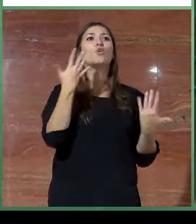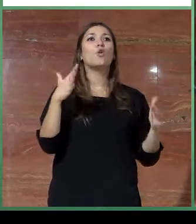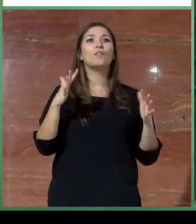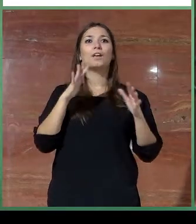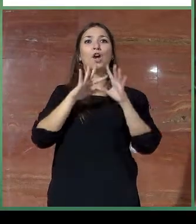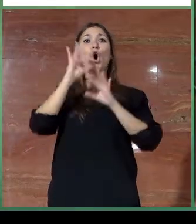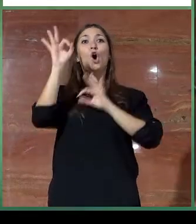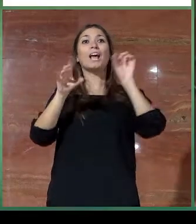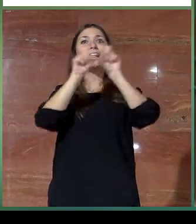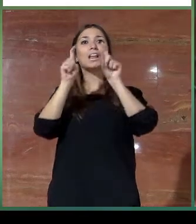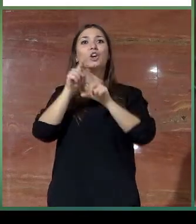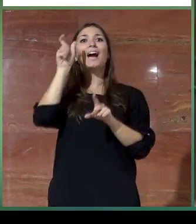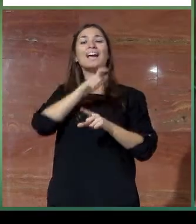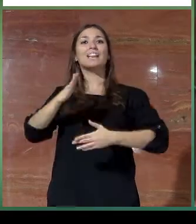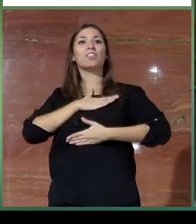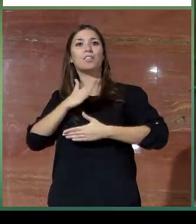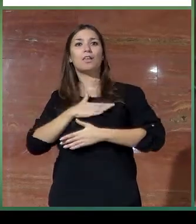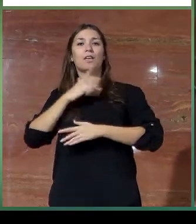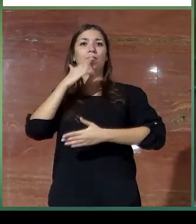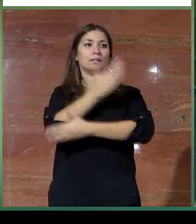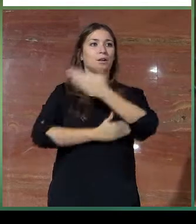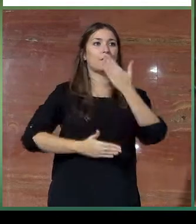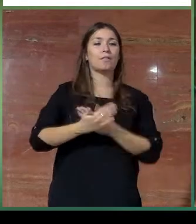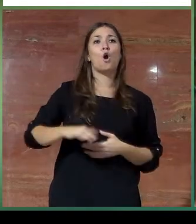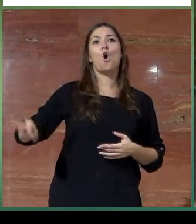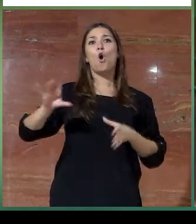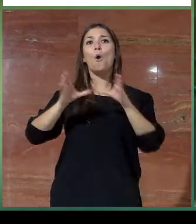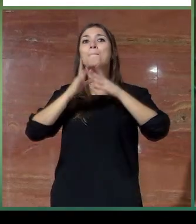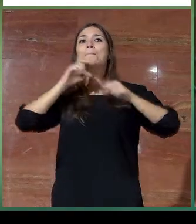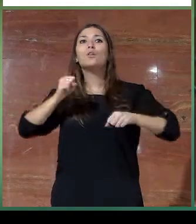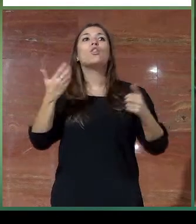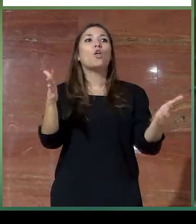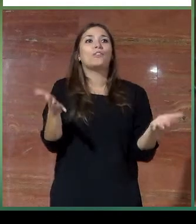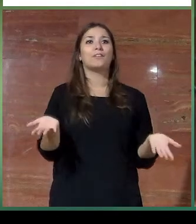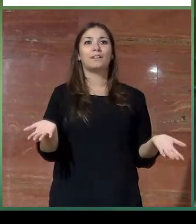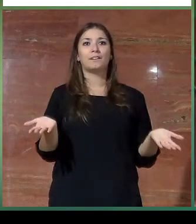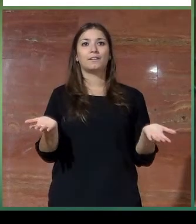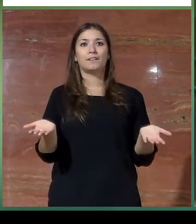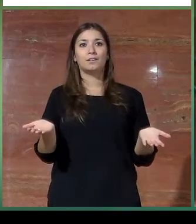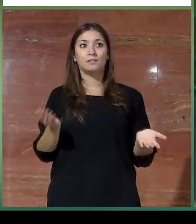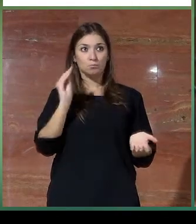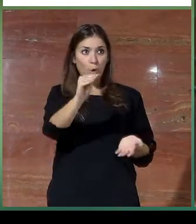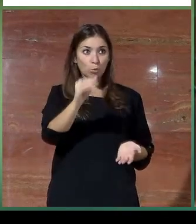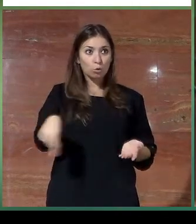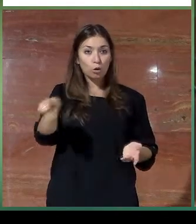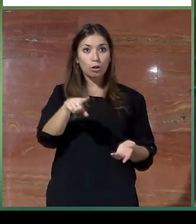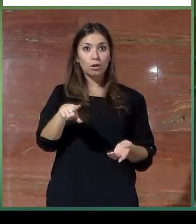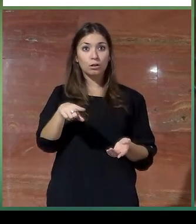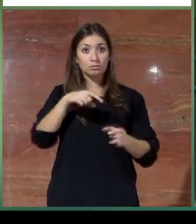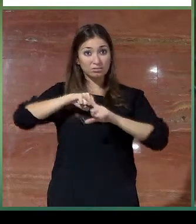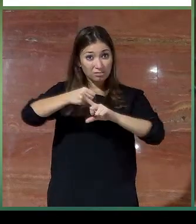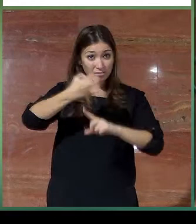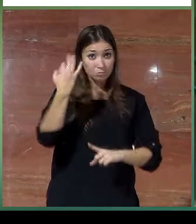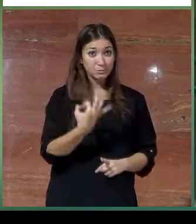de discapacidad, de mayores, que son todos los colectivos metidos en esto, ¿de verdad están haciendo la